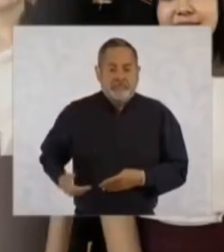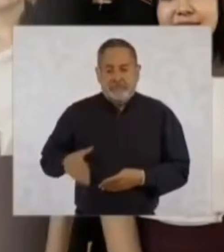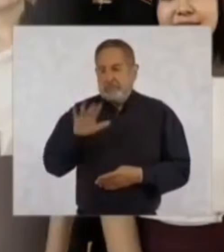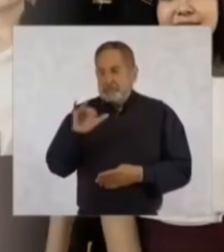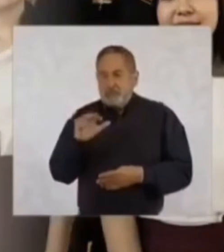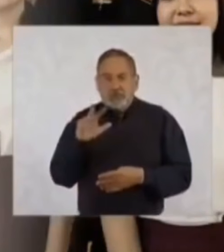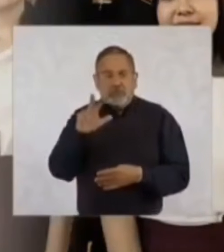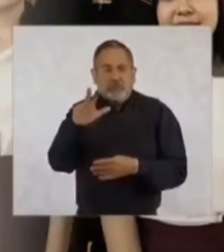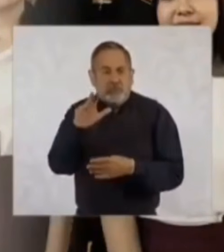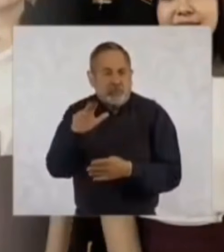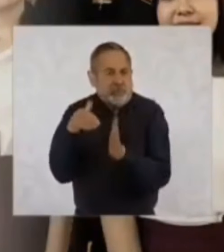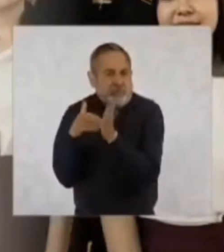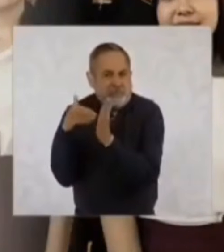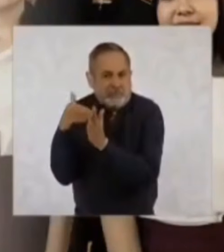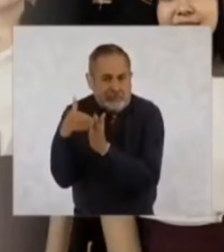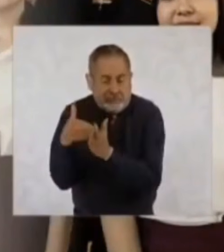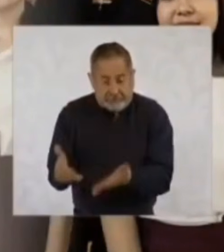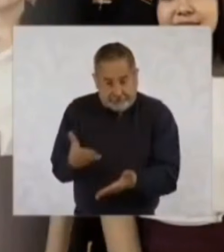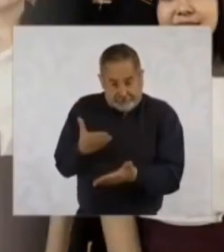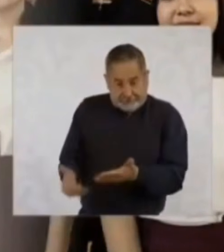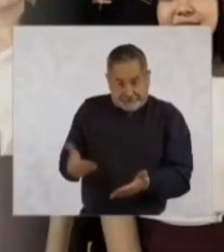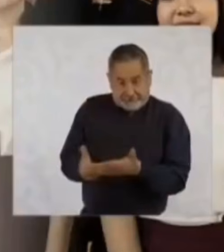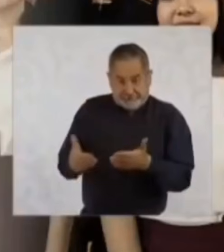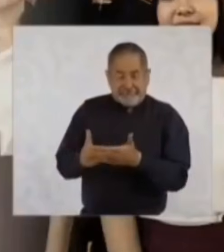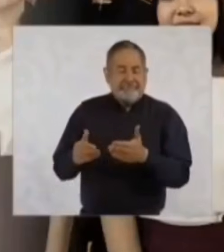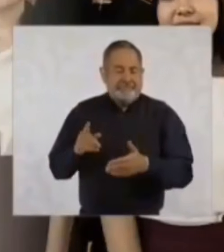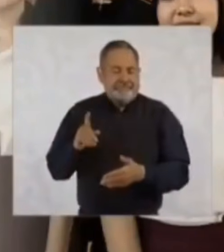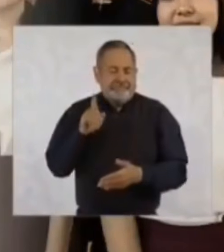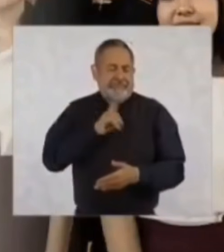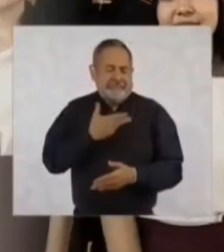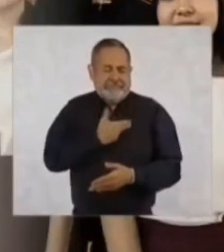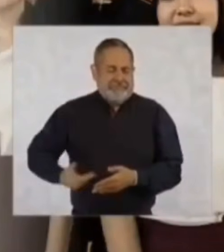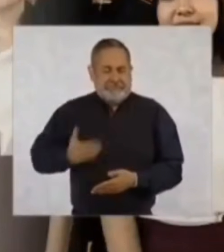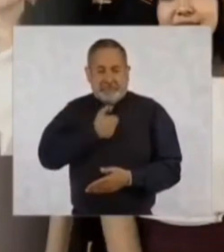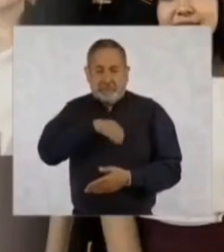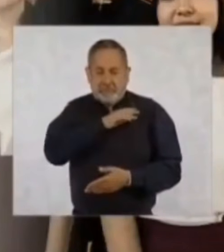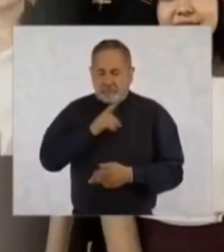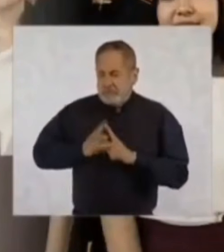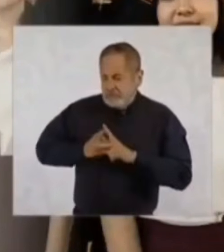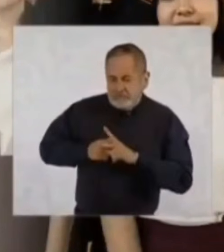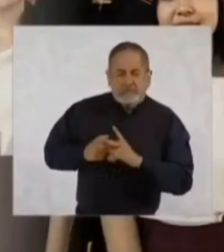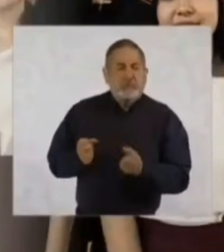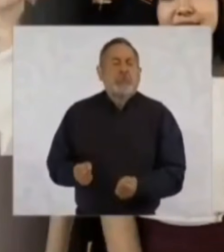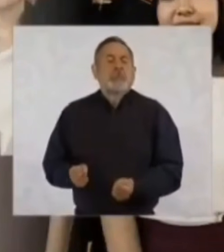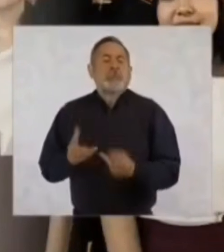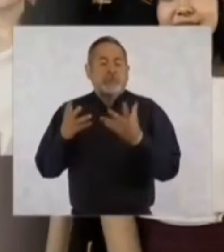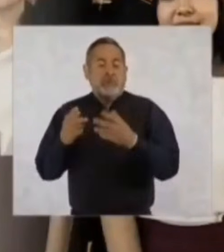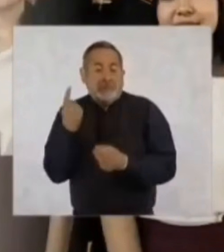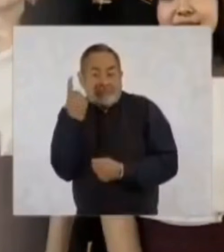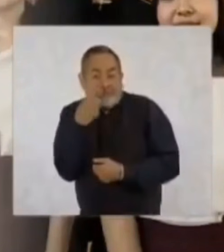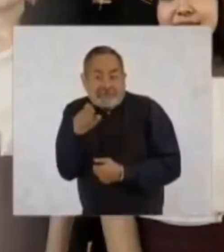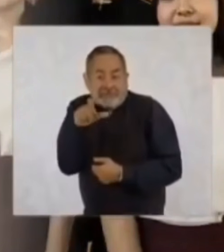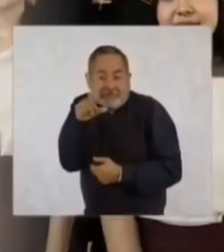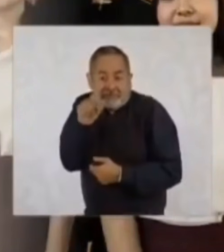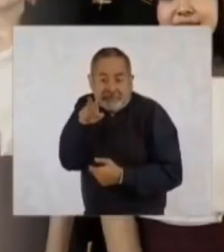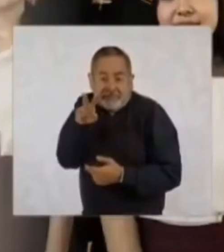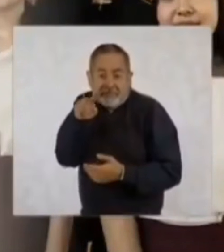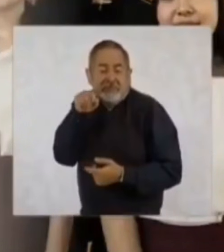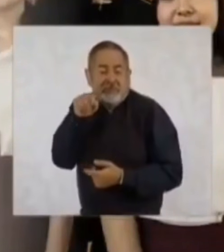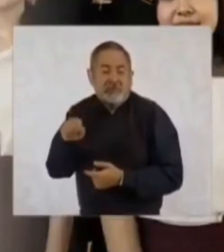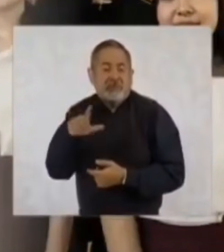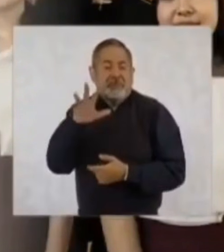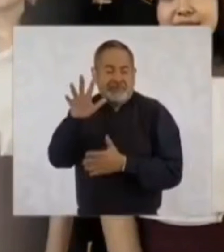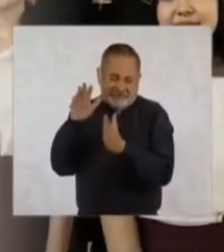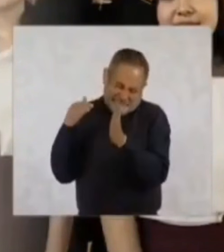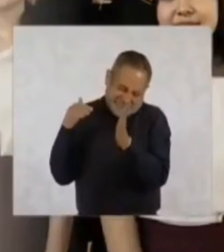58 millones, y en esta administración la proyección es que vamos a llegar a